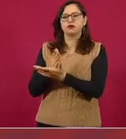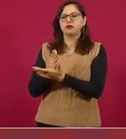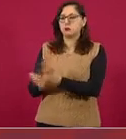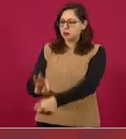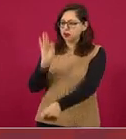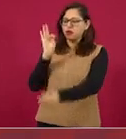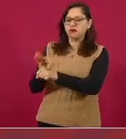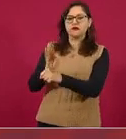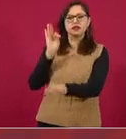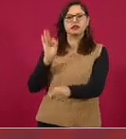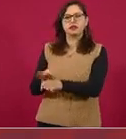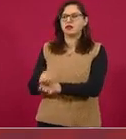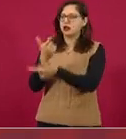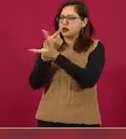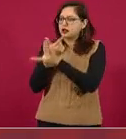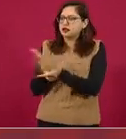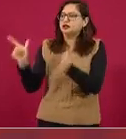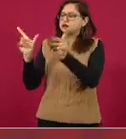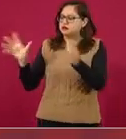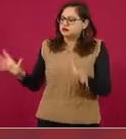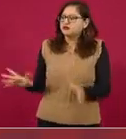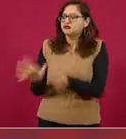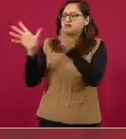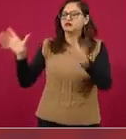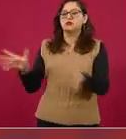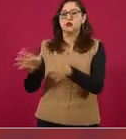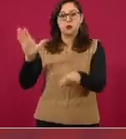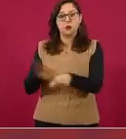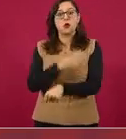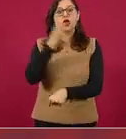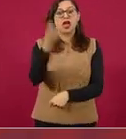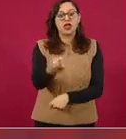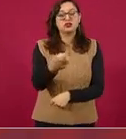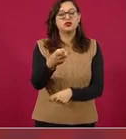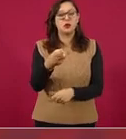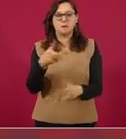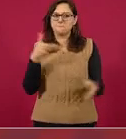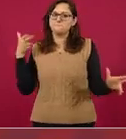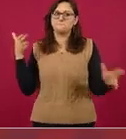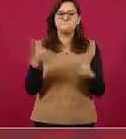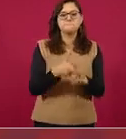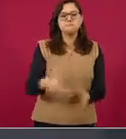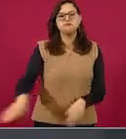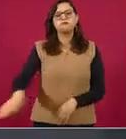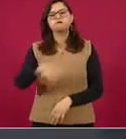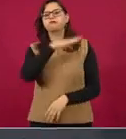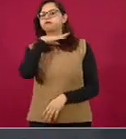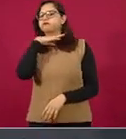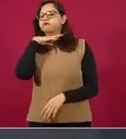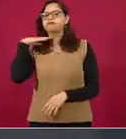a los esclavos, a los desposeídos.